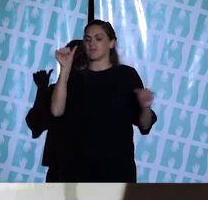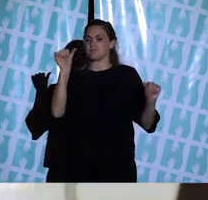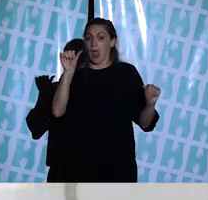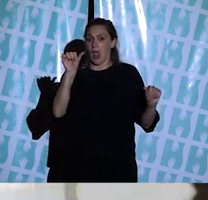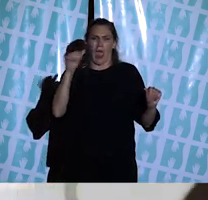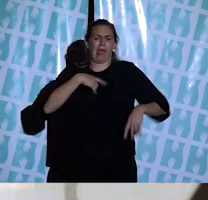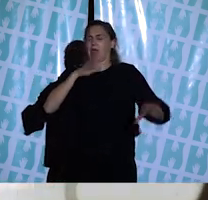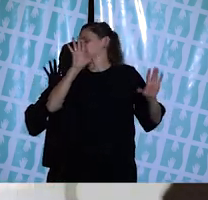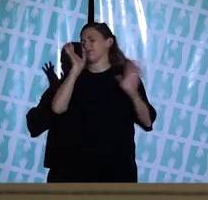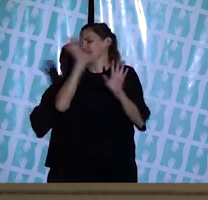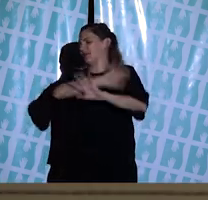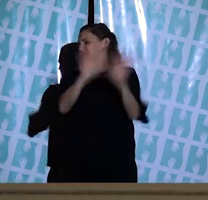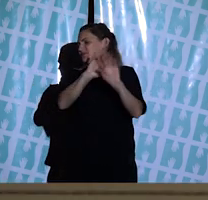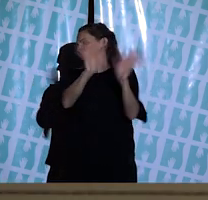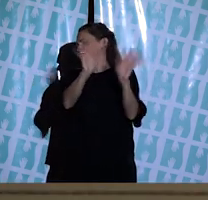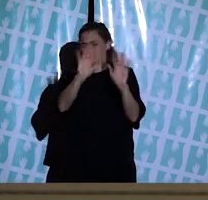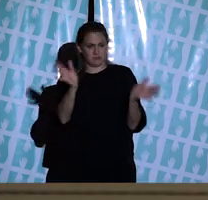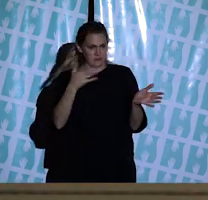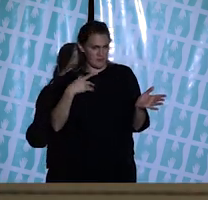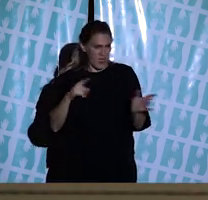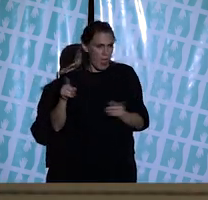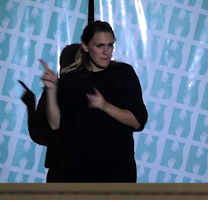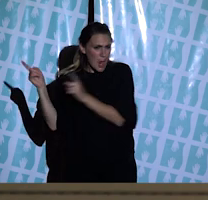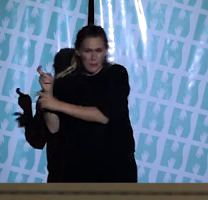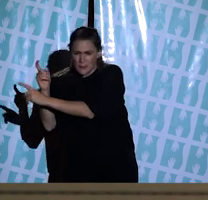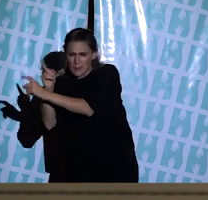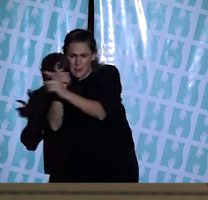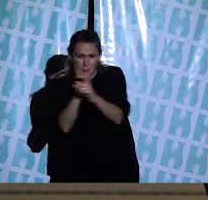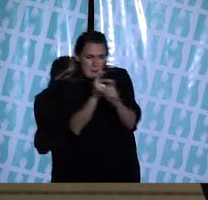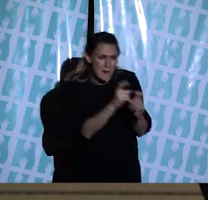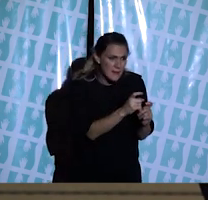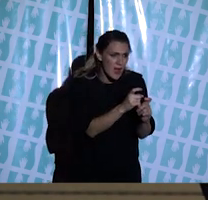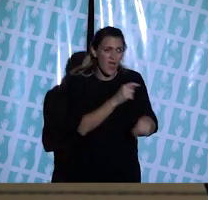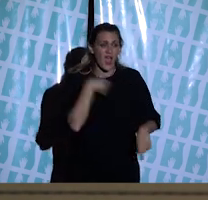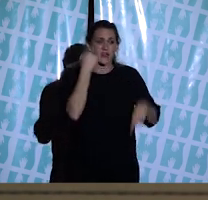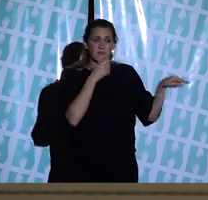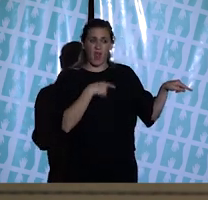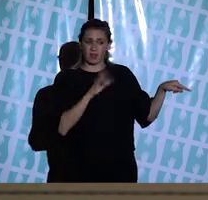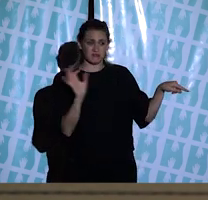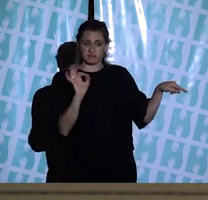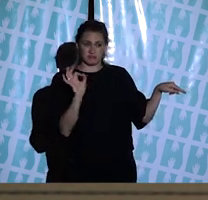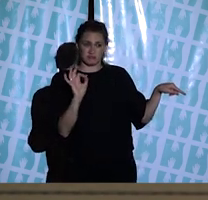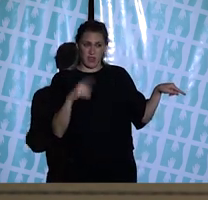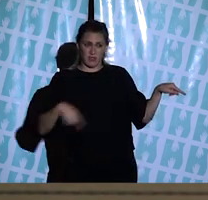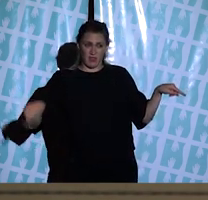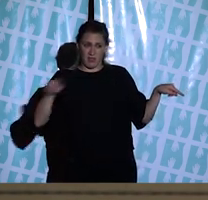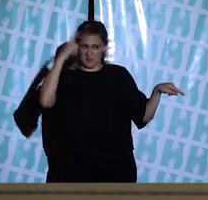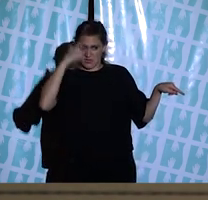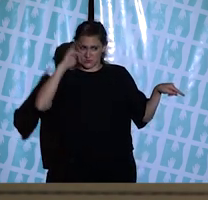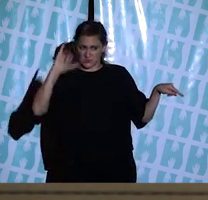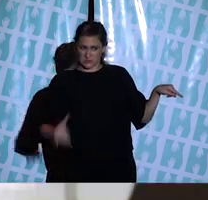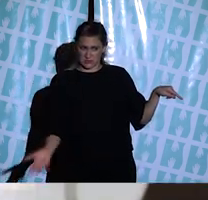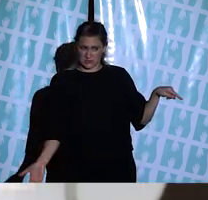tener por este fenómeno que les acabo de explicar, que los animales no lo tienen. Así como que nuestra